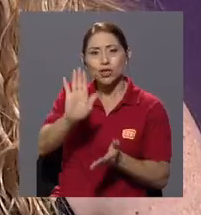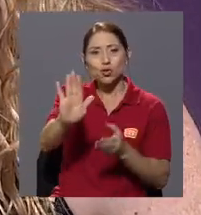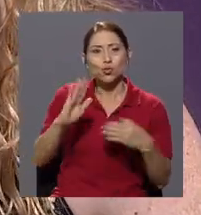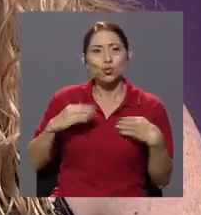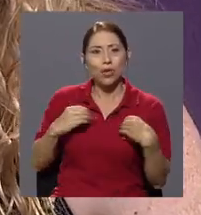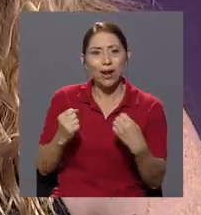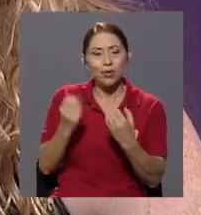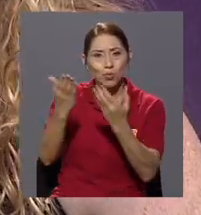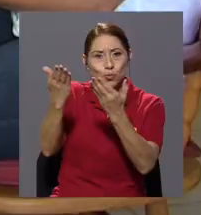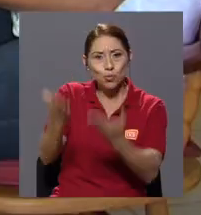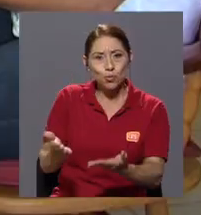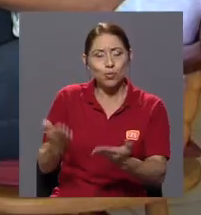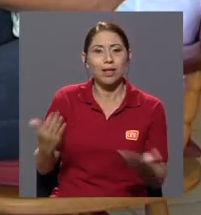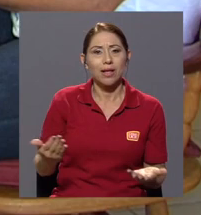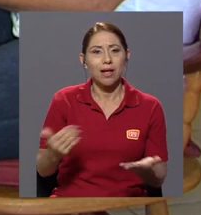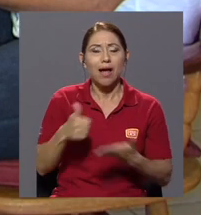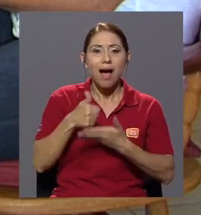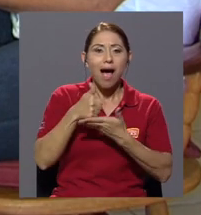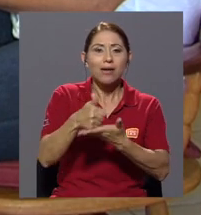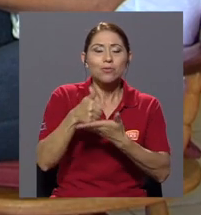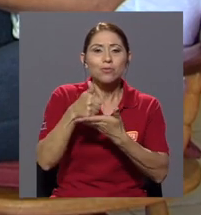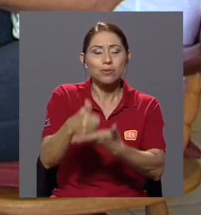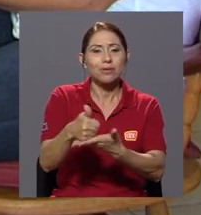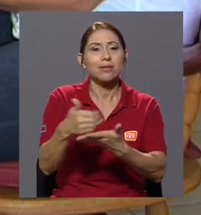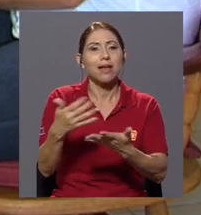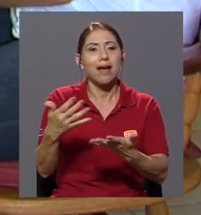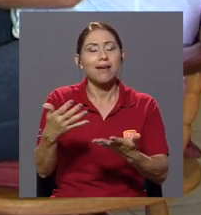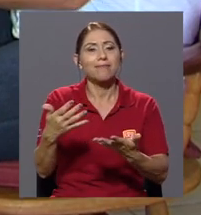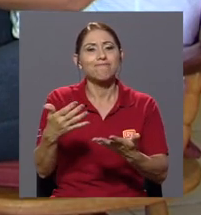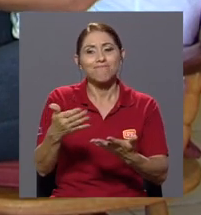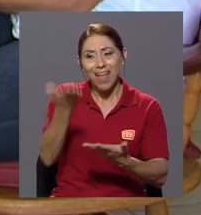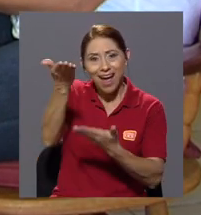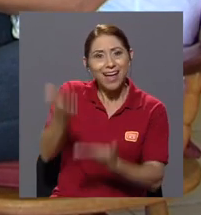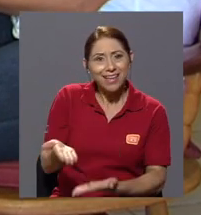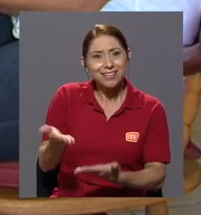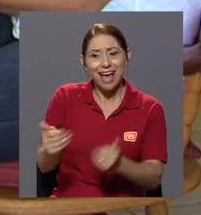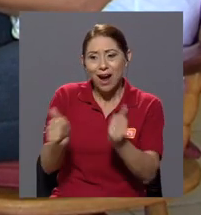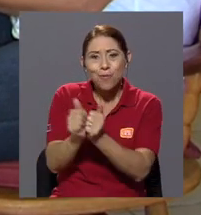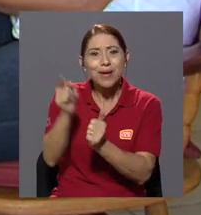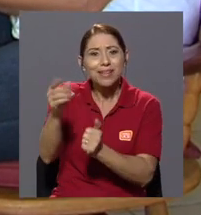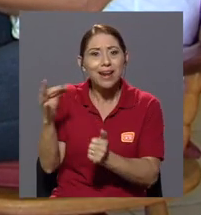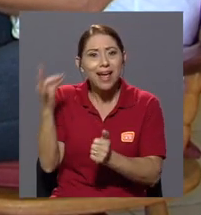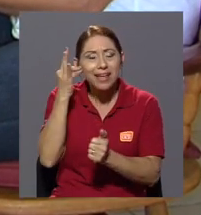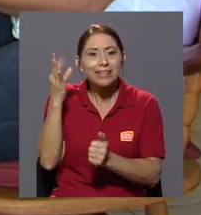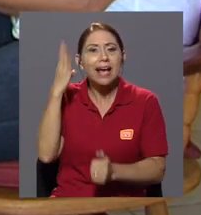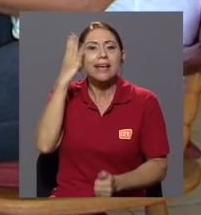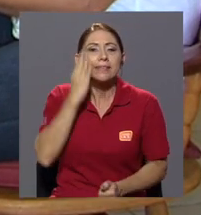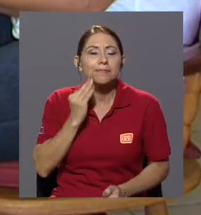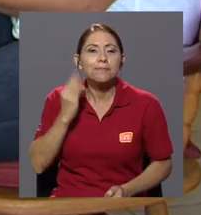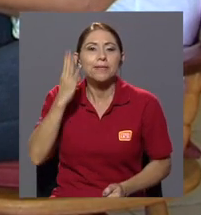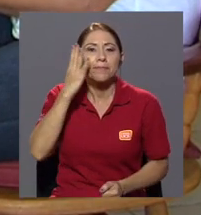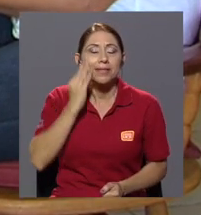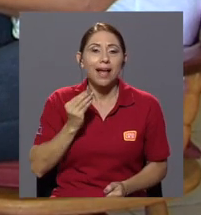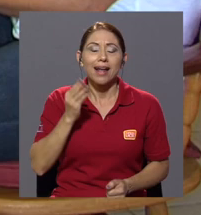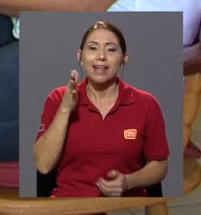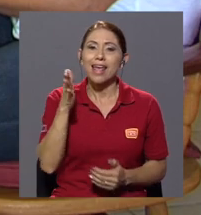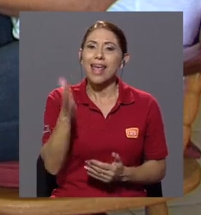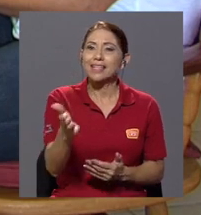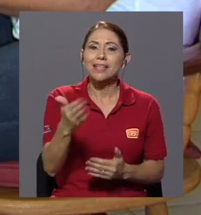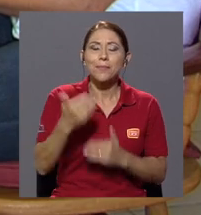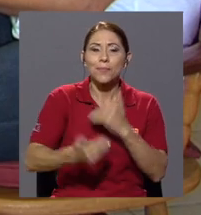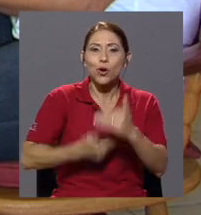llegar a ayudar a ella acompañar e ir a experimentar ese